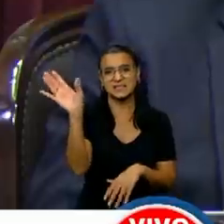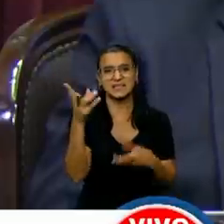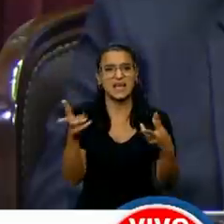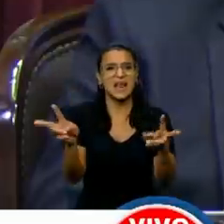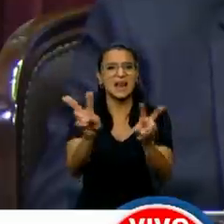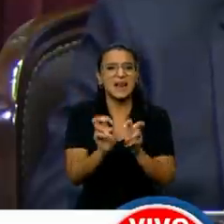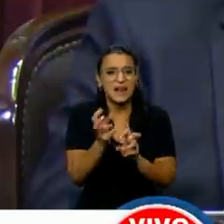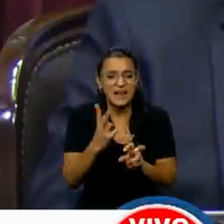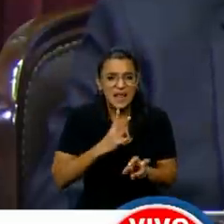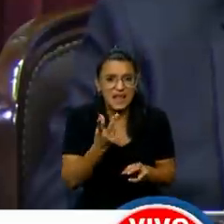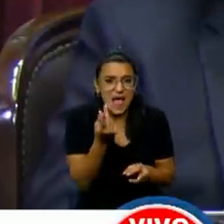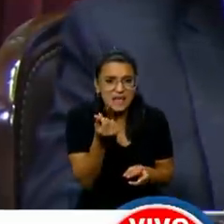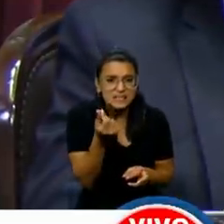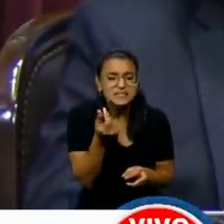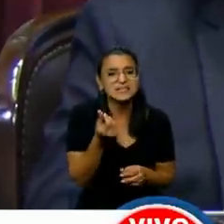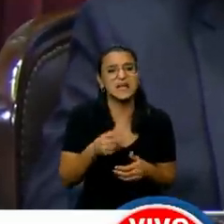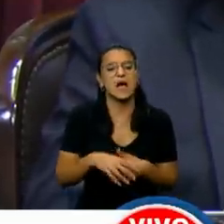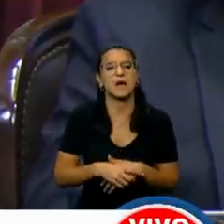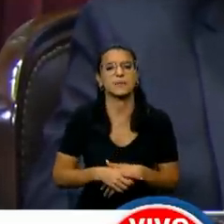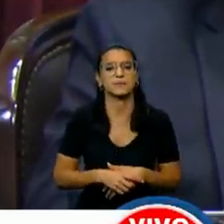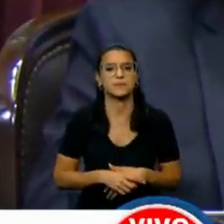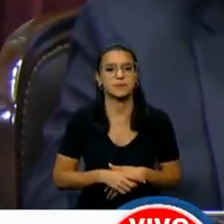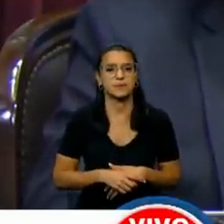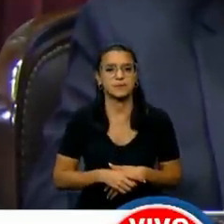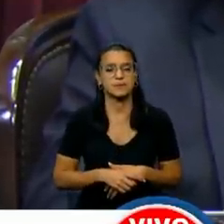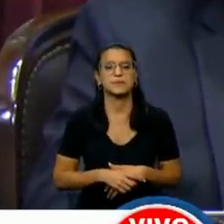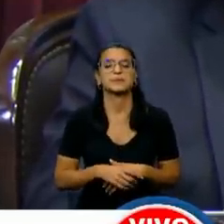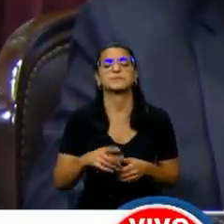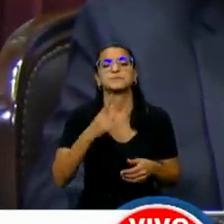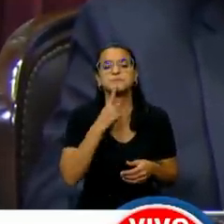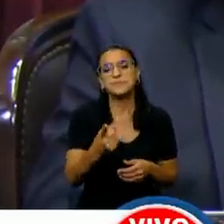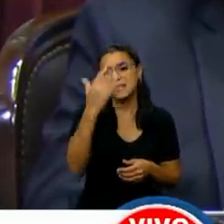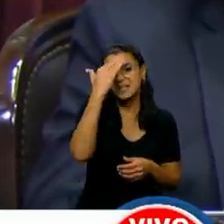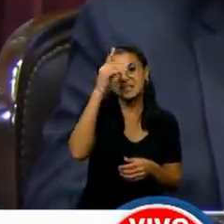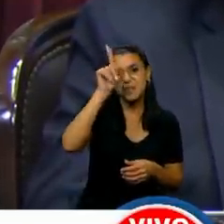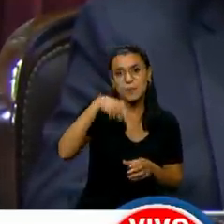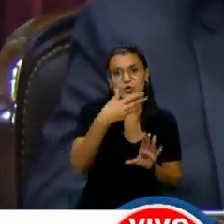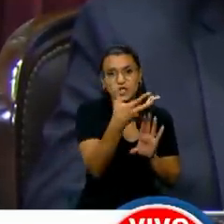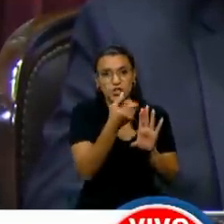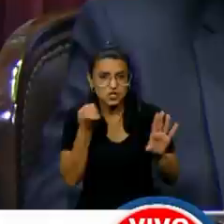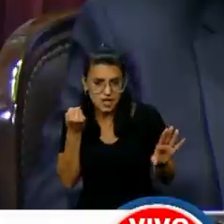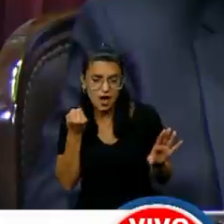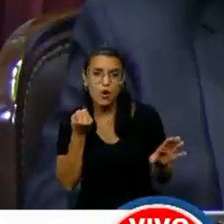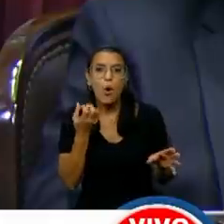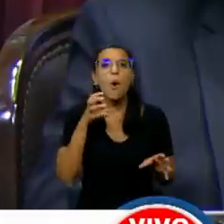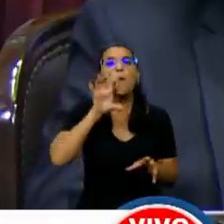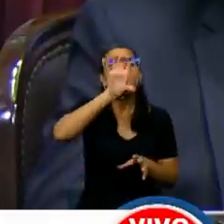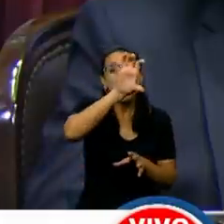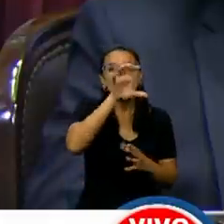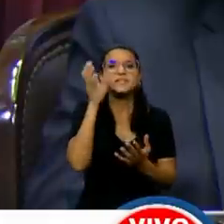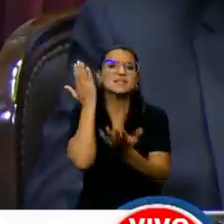esta donación me refiero no saco el 15% alguna provincia lo